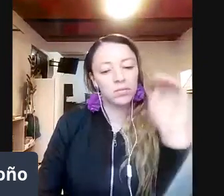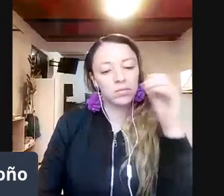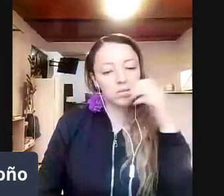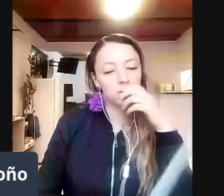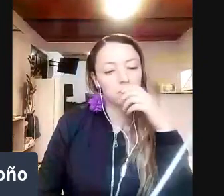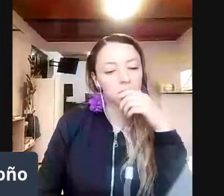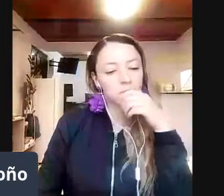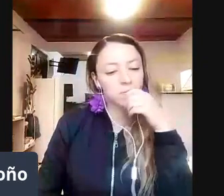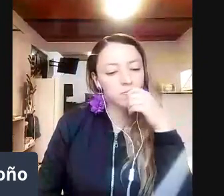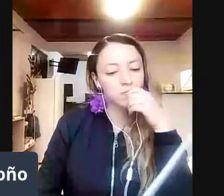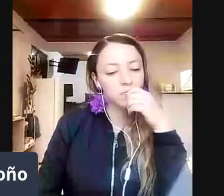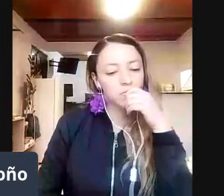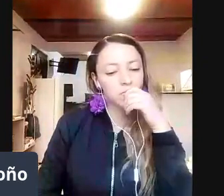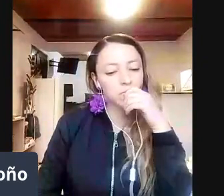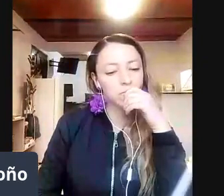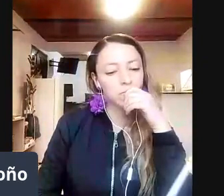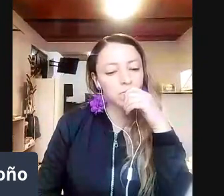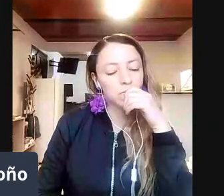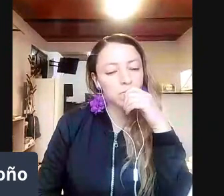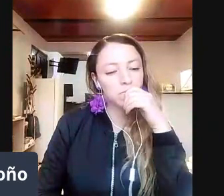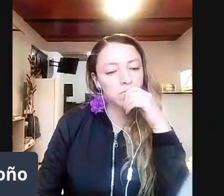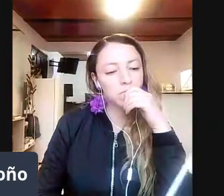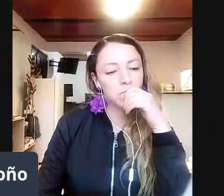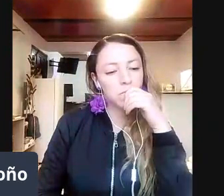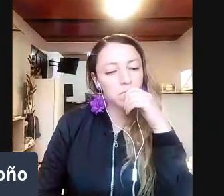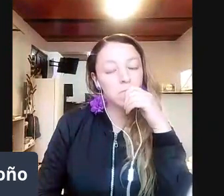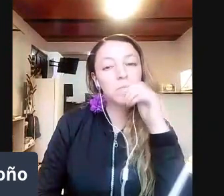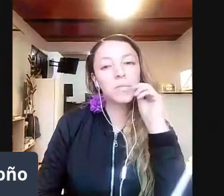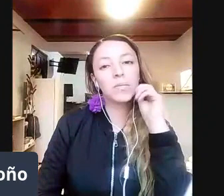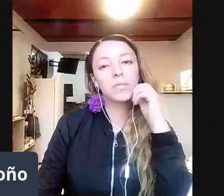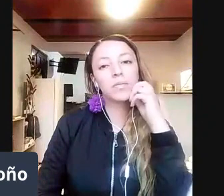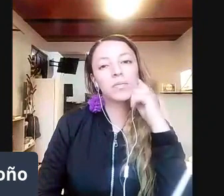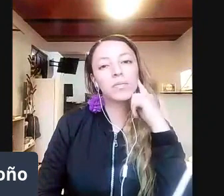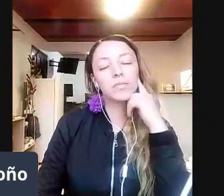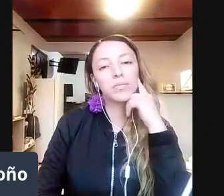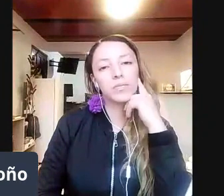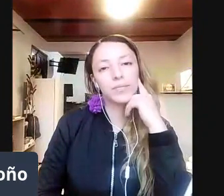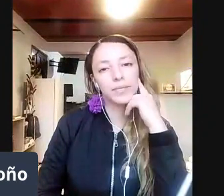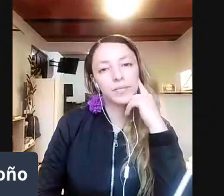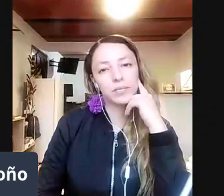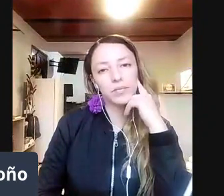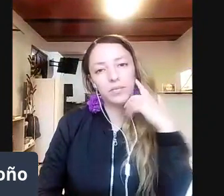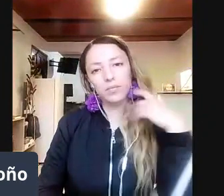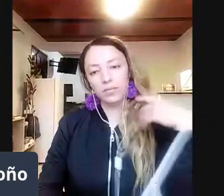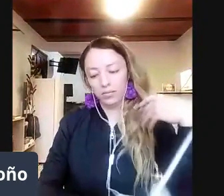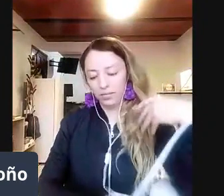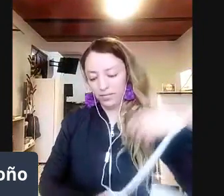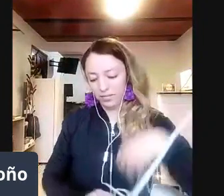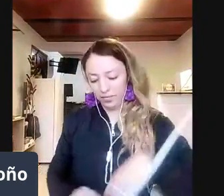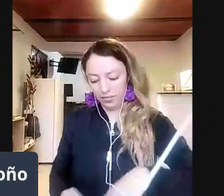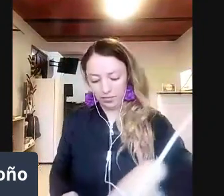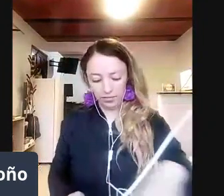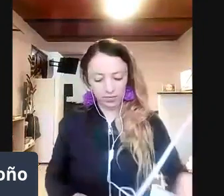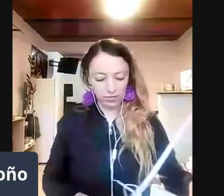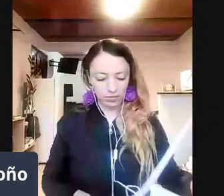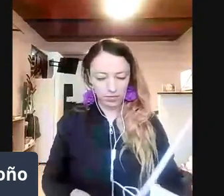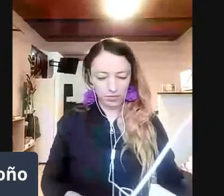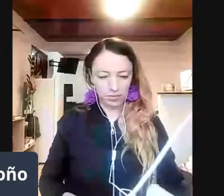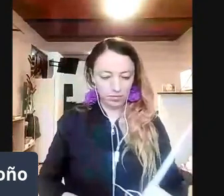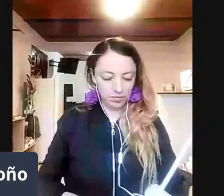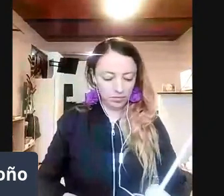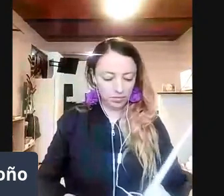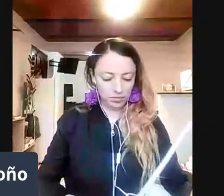contratos allí hay realidad o ficción quien era el fiscal que teníamos con los contratos